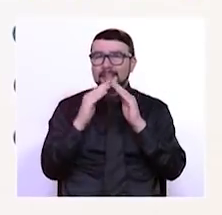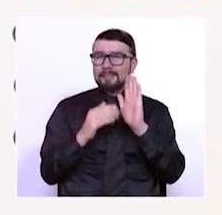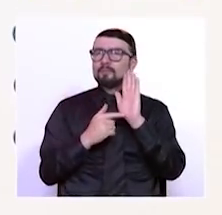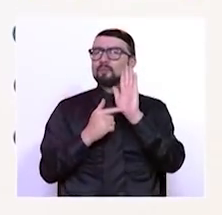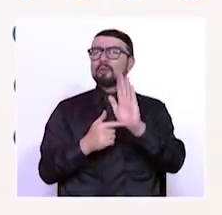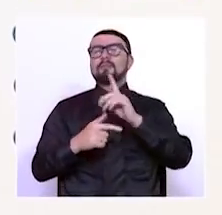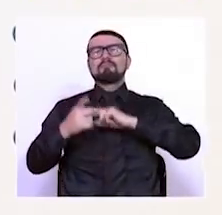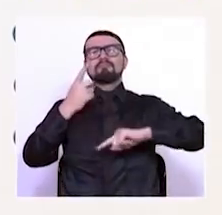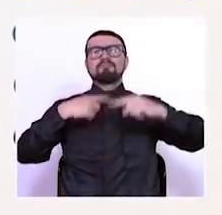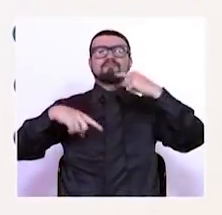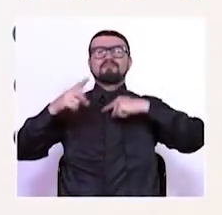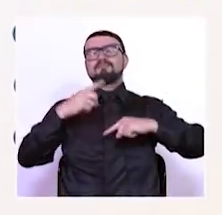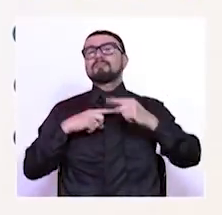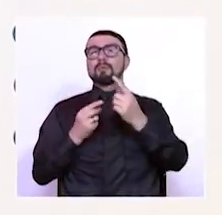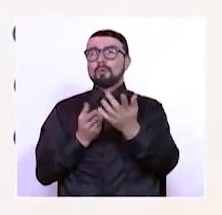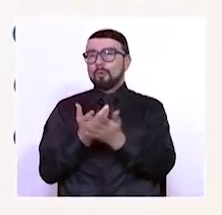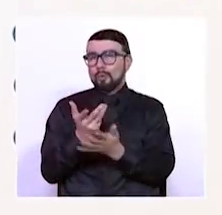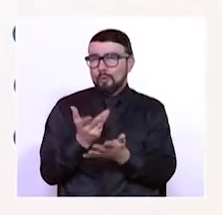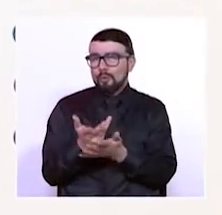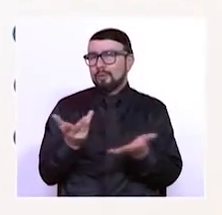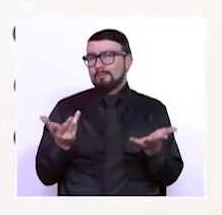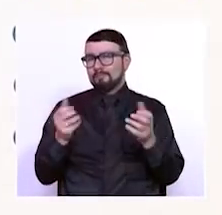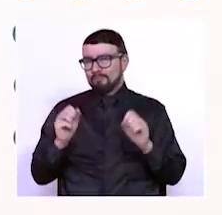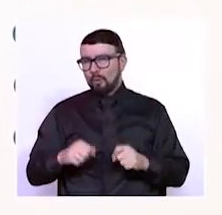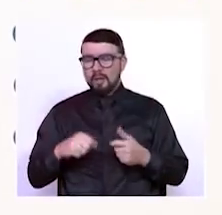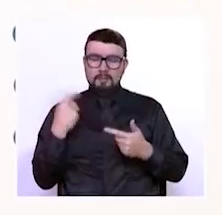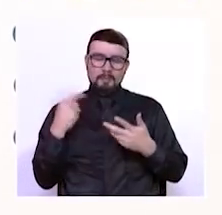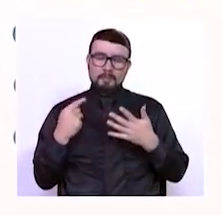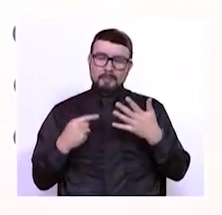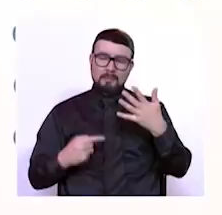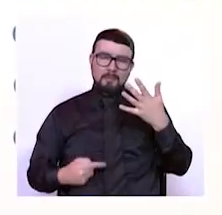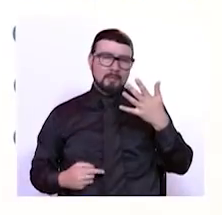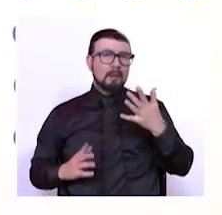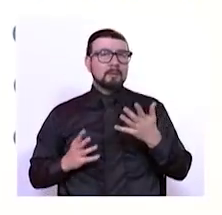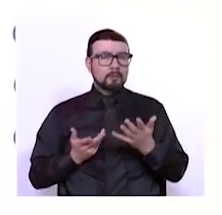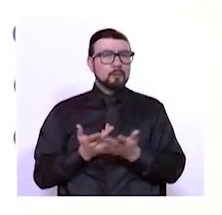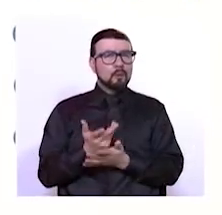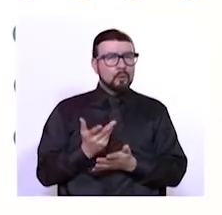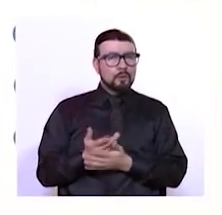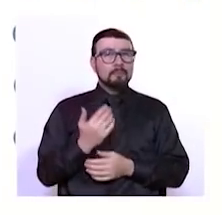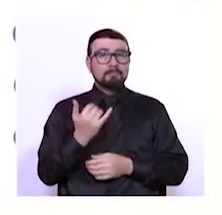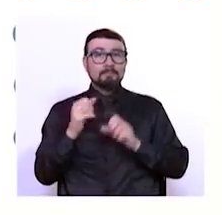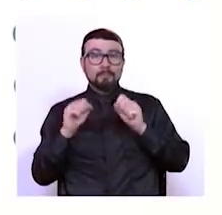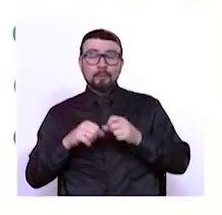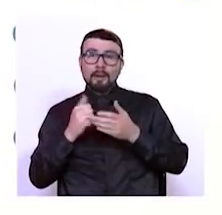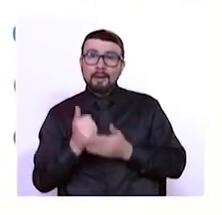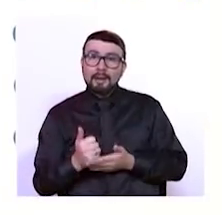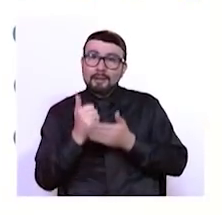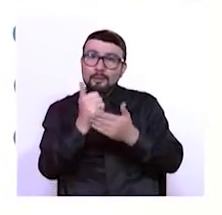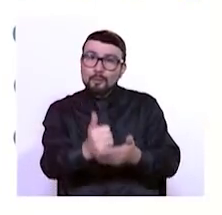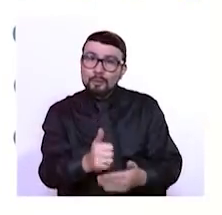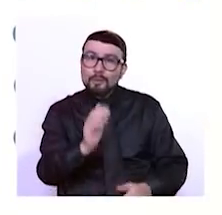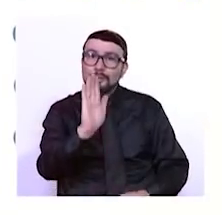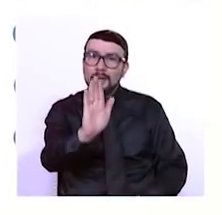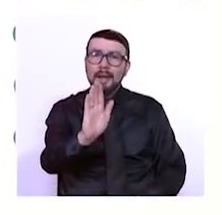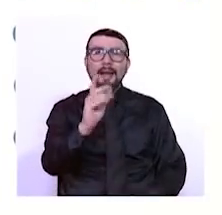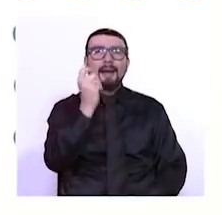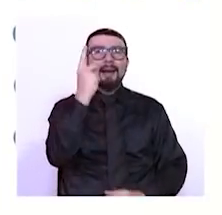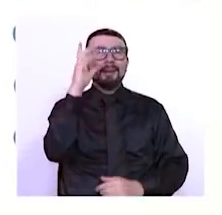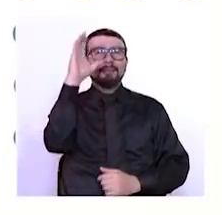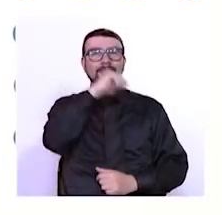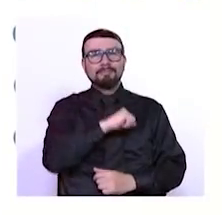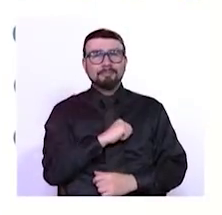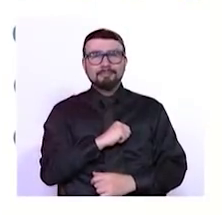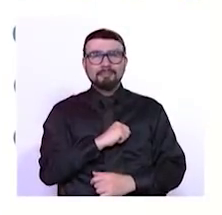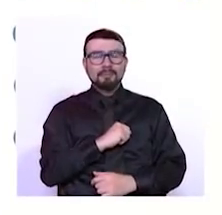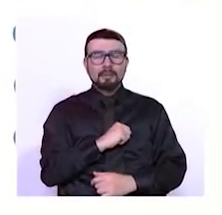darles algunas recomendaciones, algunos tips, como se dice hoy en día, y poderles